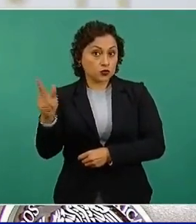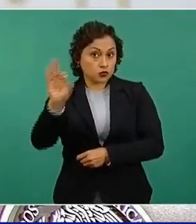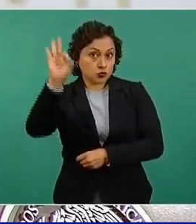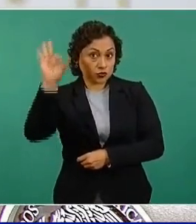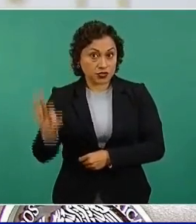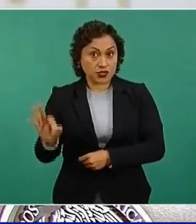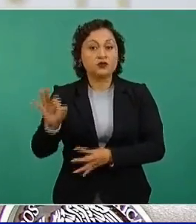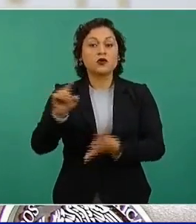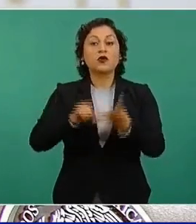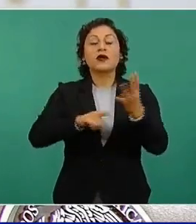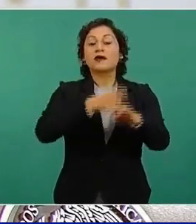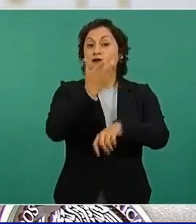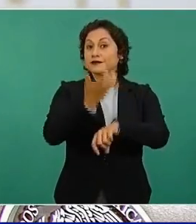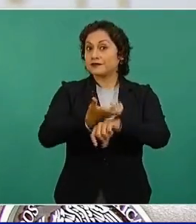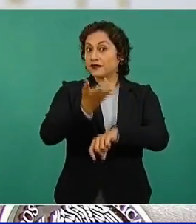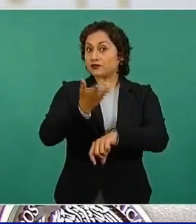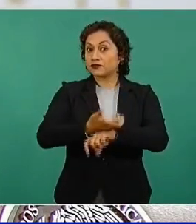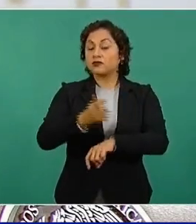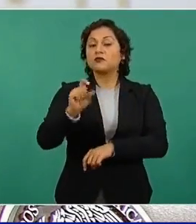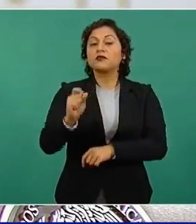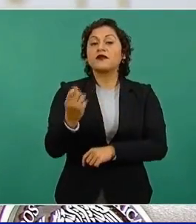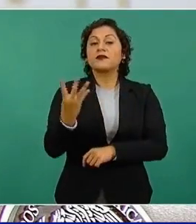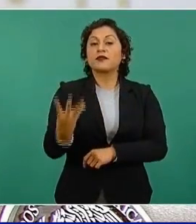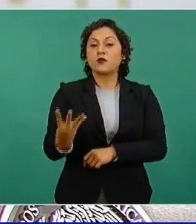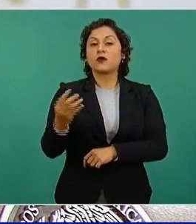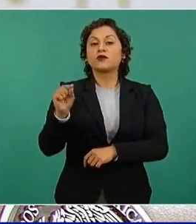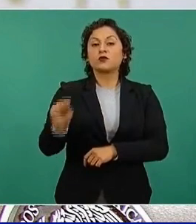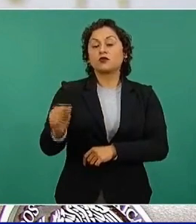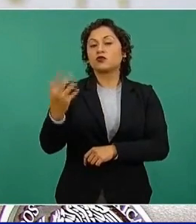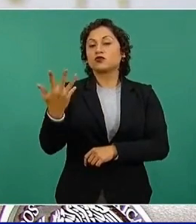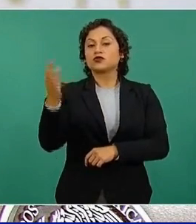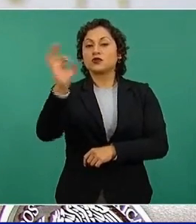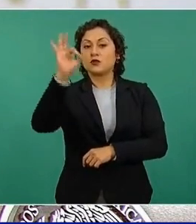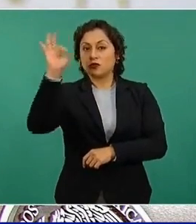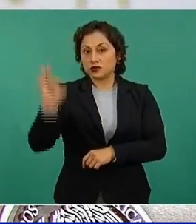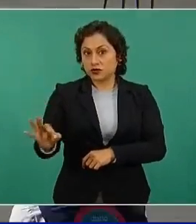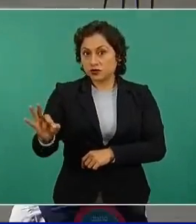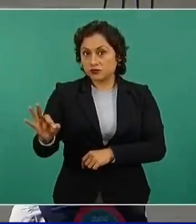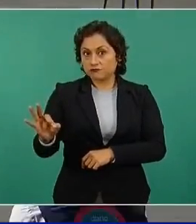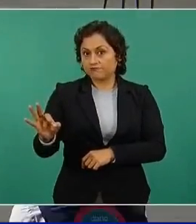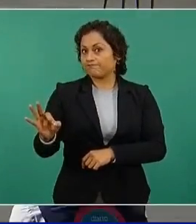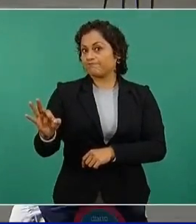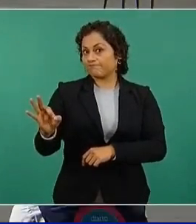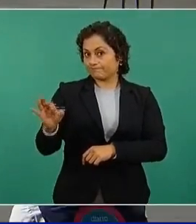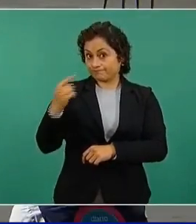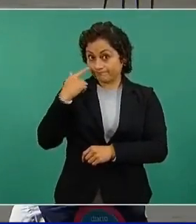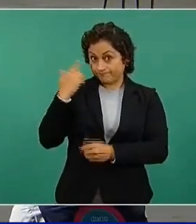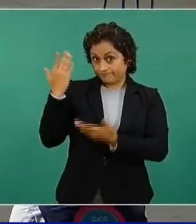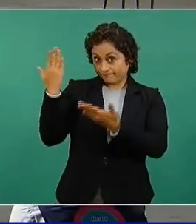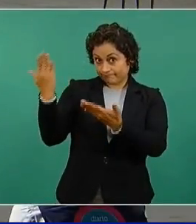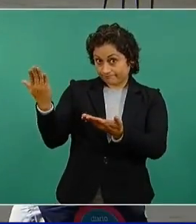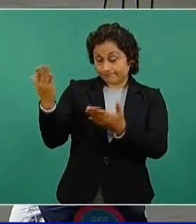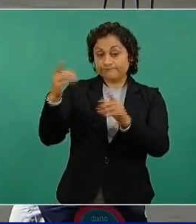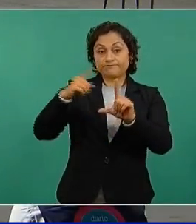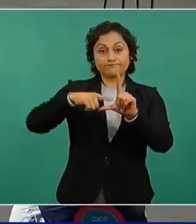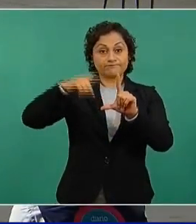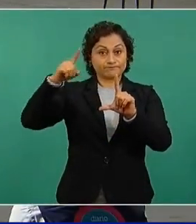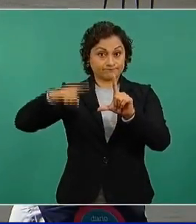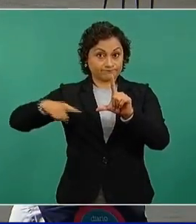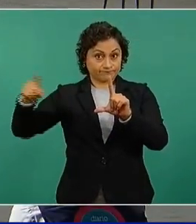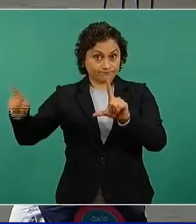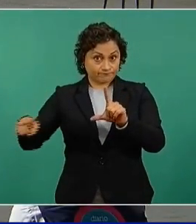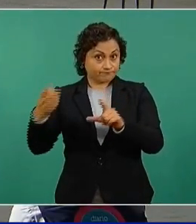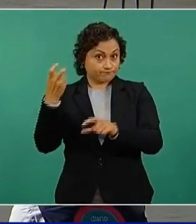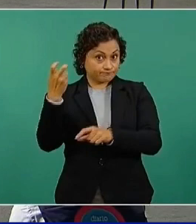31.8% y Estados Unidos del 24.5%. Aquí está la gráfica donde podemos ver